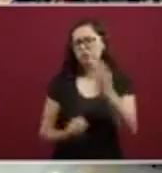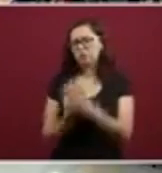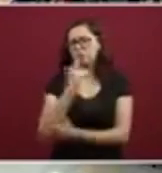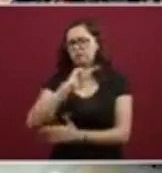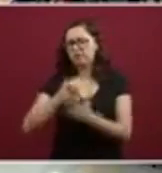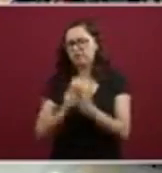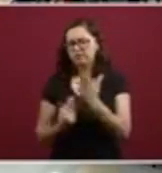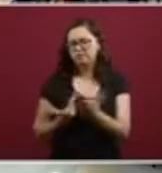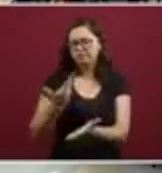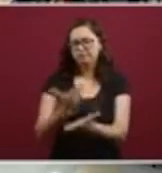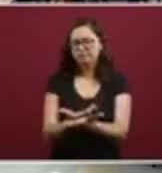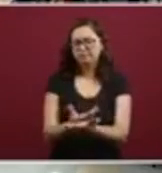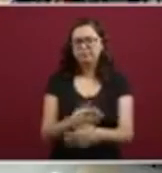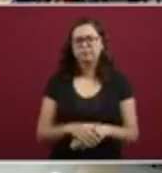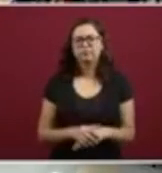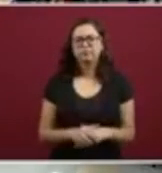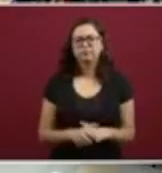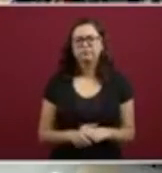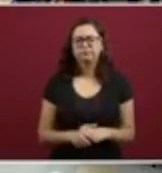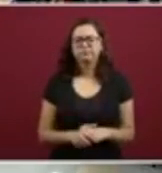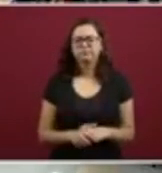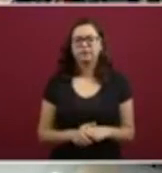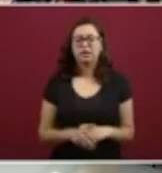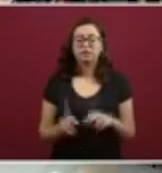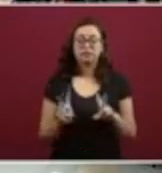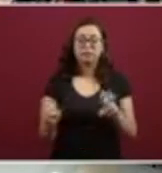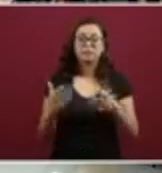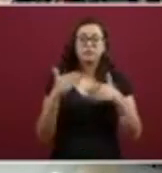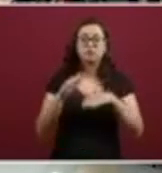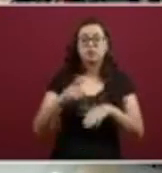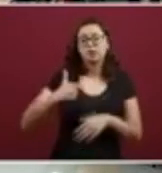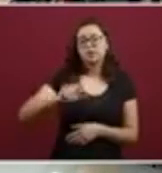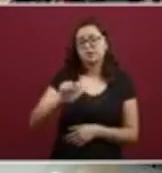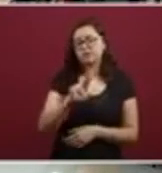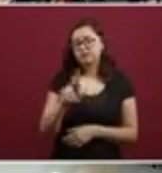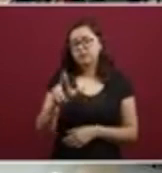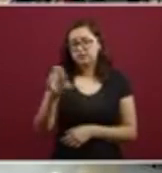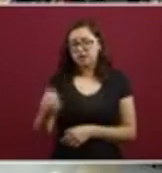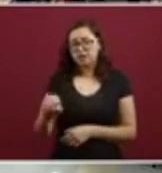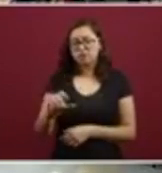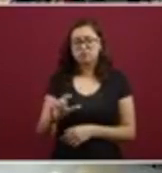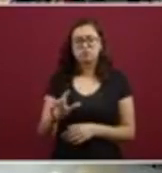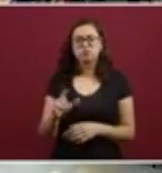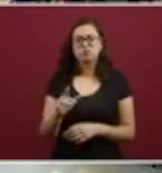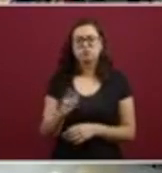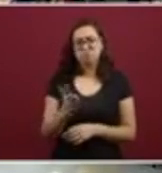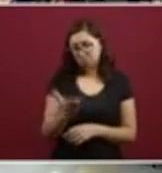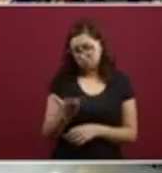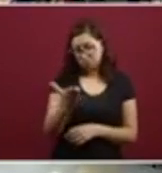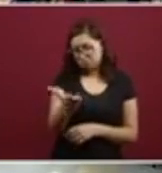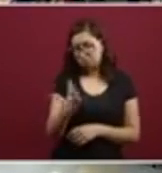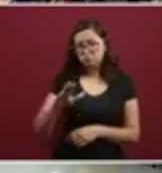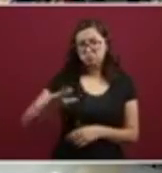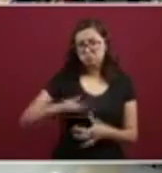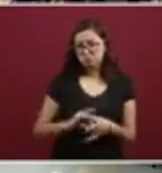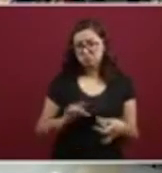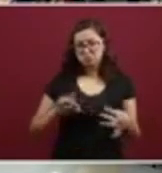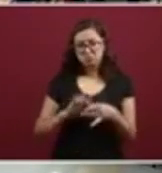Acerca de lo de Quintana Roo, es una decisión, como tú lo acabas